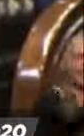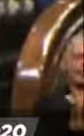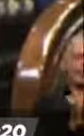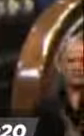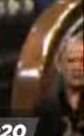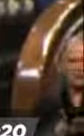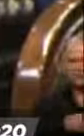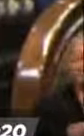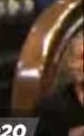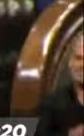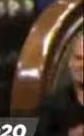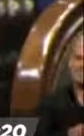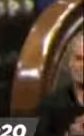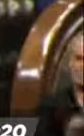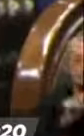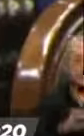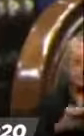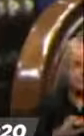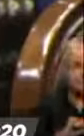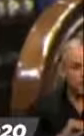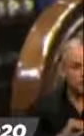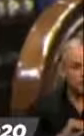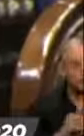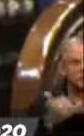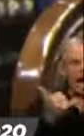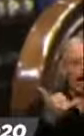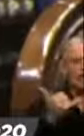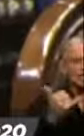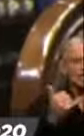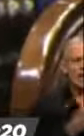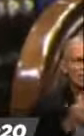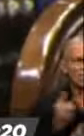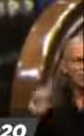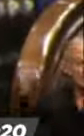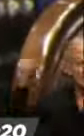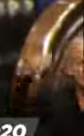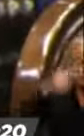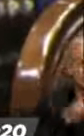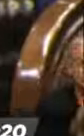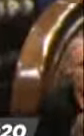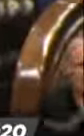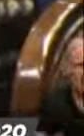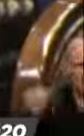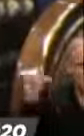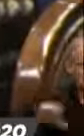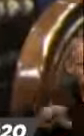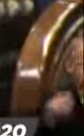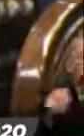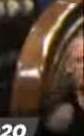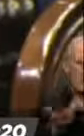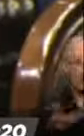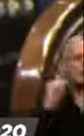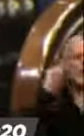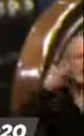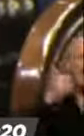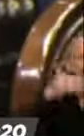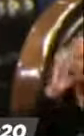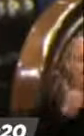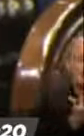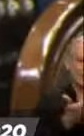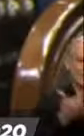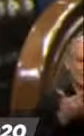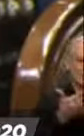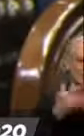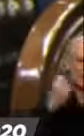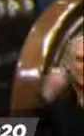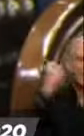derechos de aquellos diputados que no pueden participar porque están en edad de riesgo,